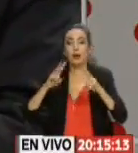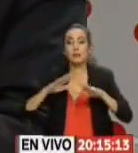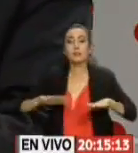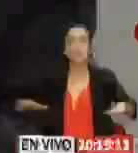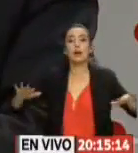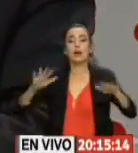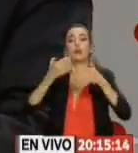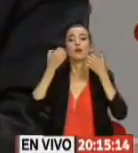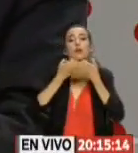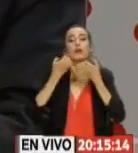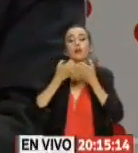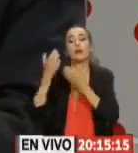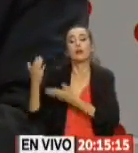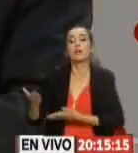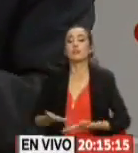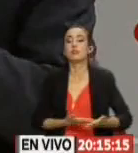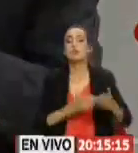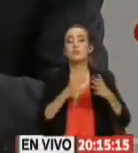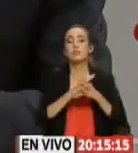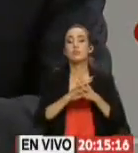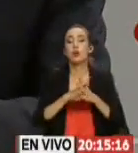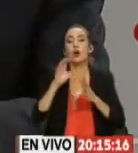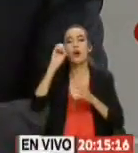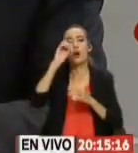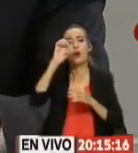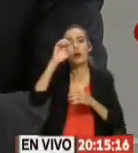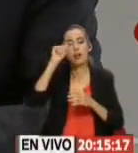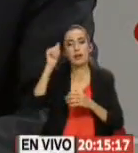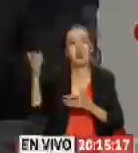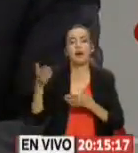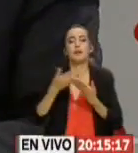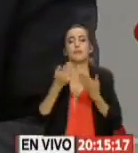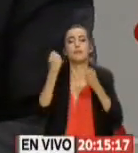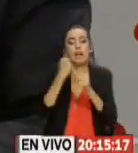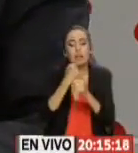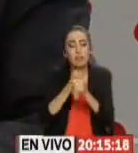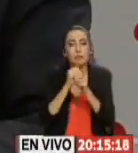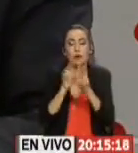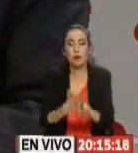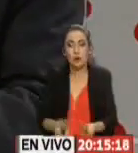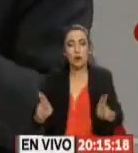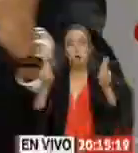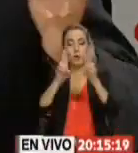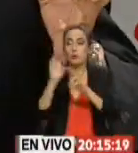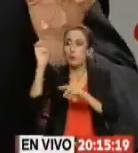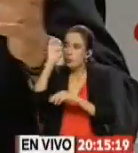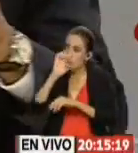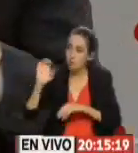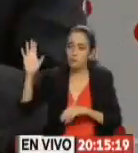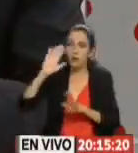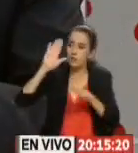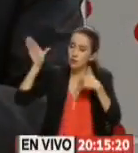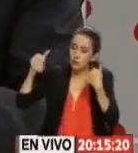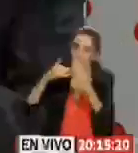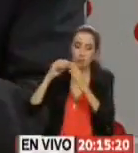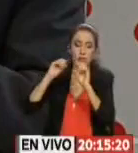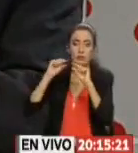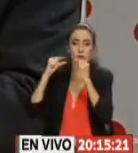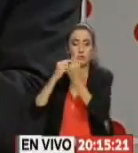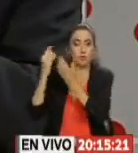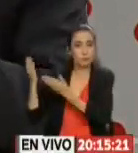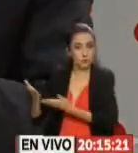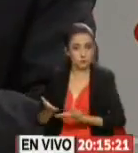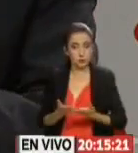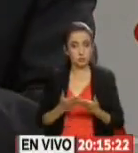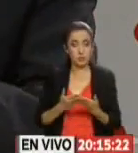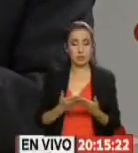que está haciendo la Organización de Estados Americanos, al trabajo que hace la ONU, al trabajo que hace la Unión Europea. Es decir, todas las organizaciones que